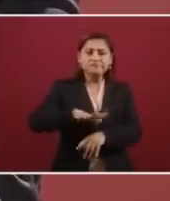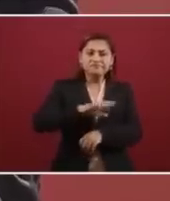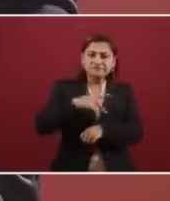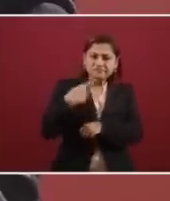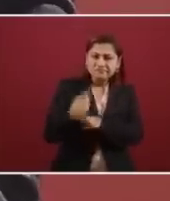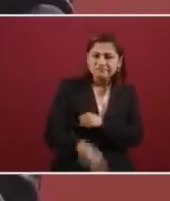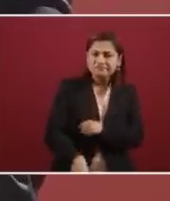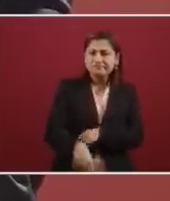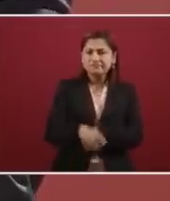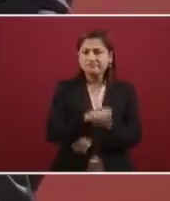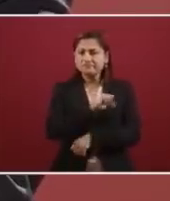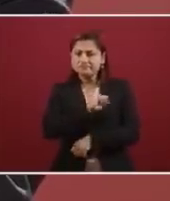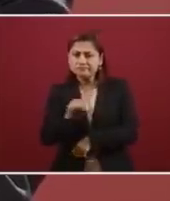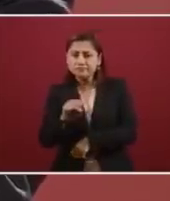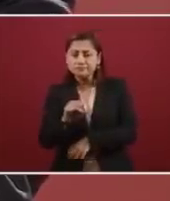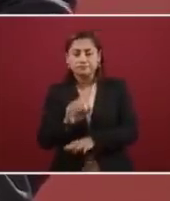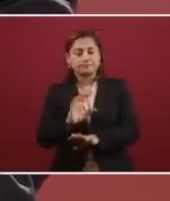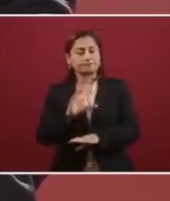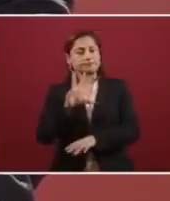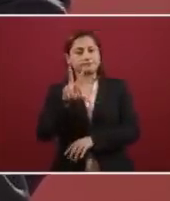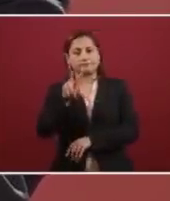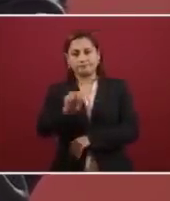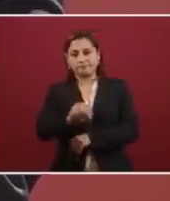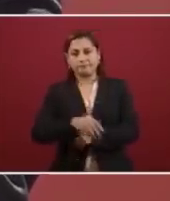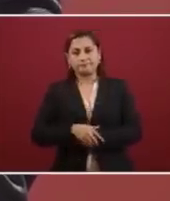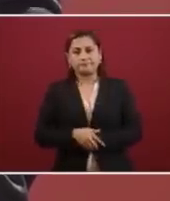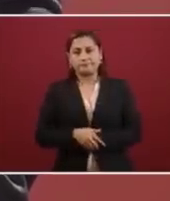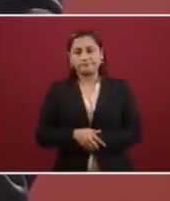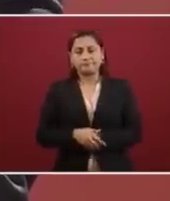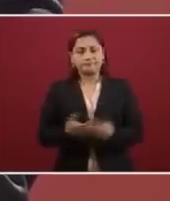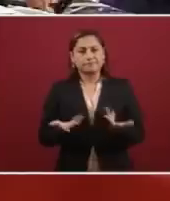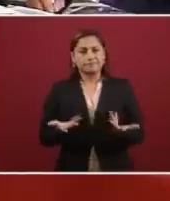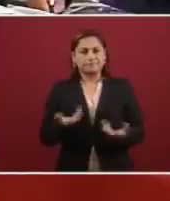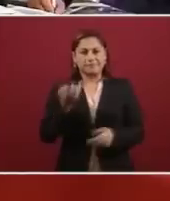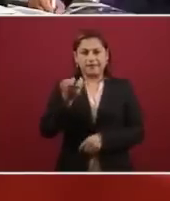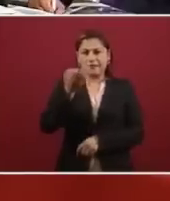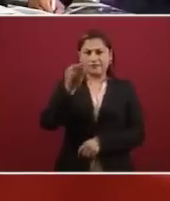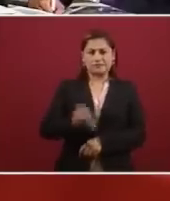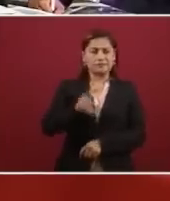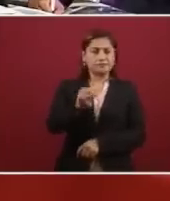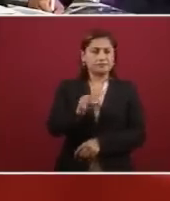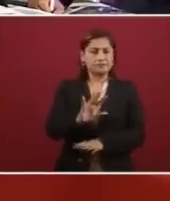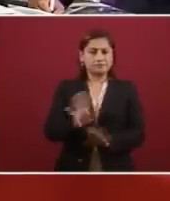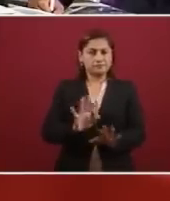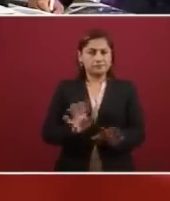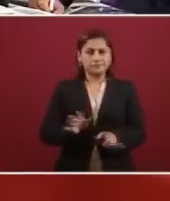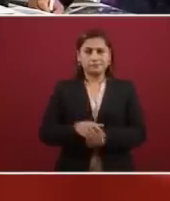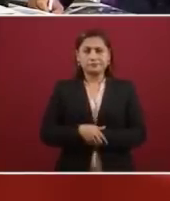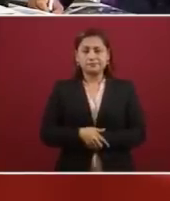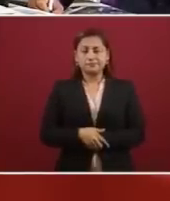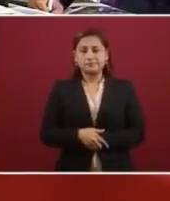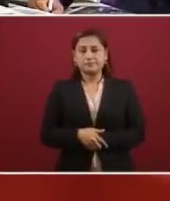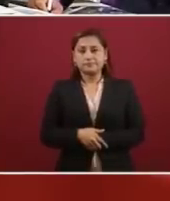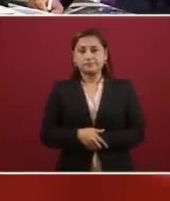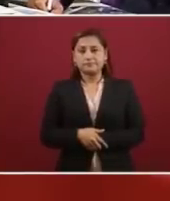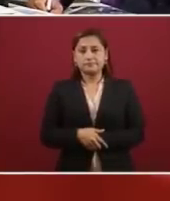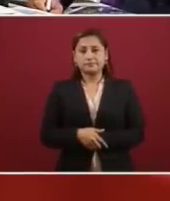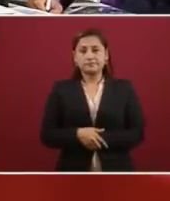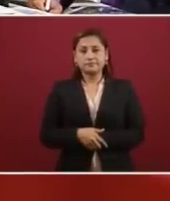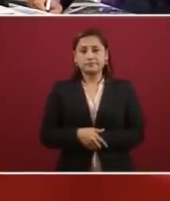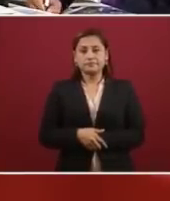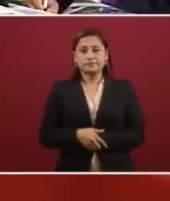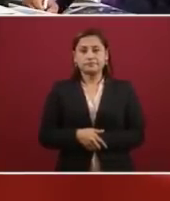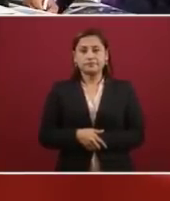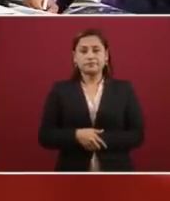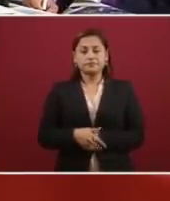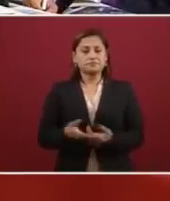no se puede permitir qué se violen